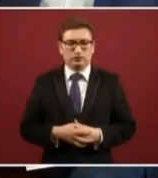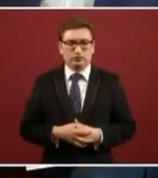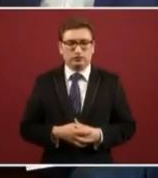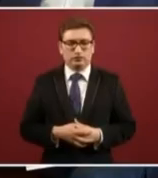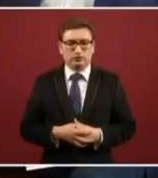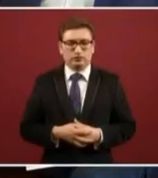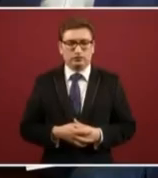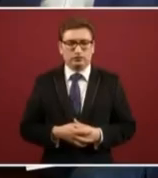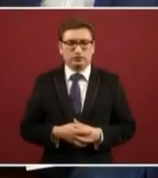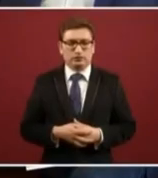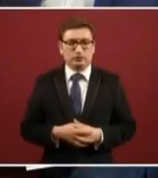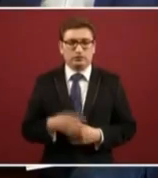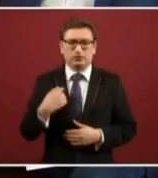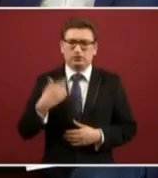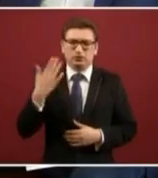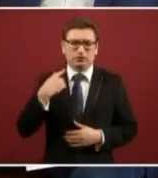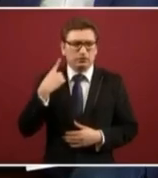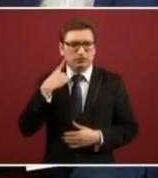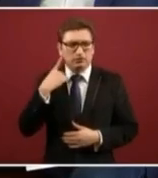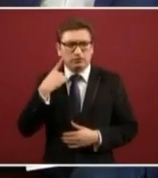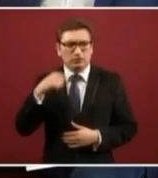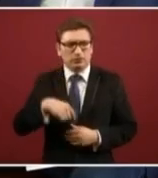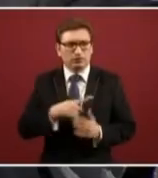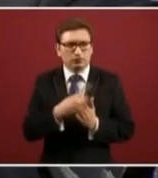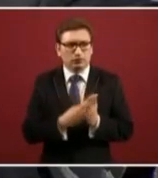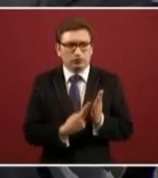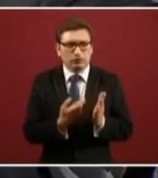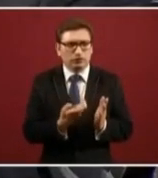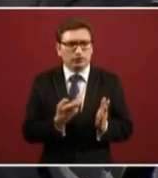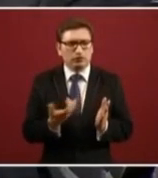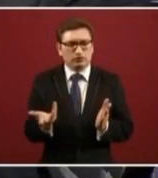de que me hablaran de este programa.